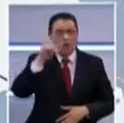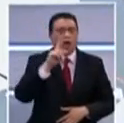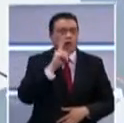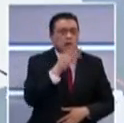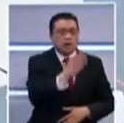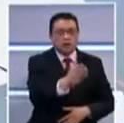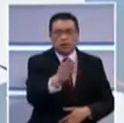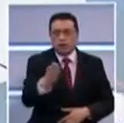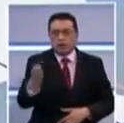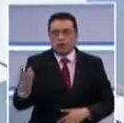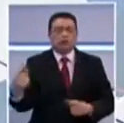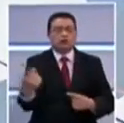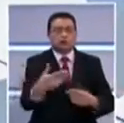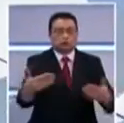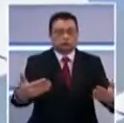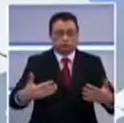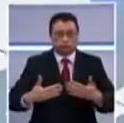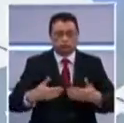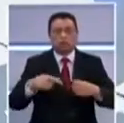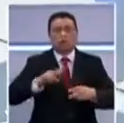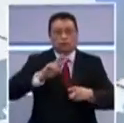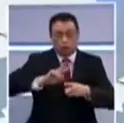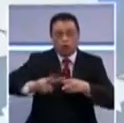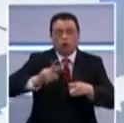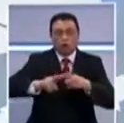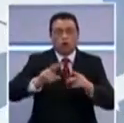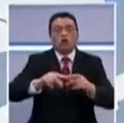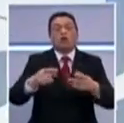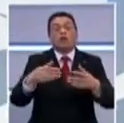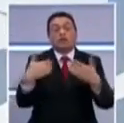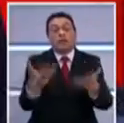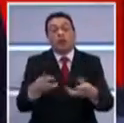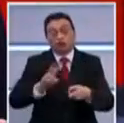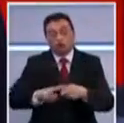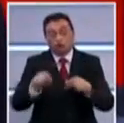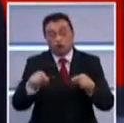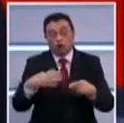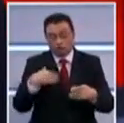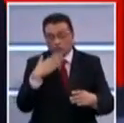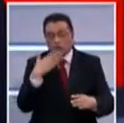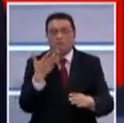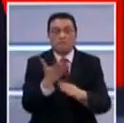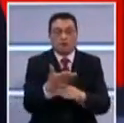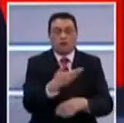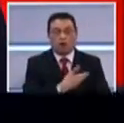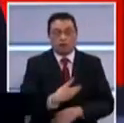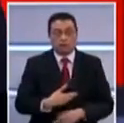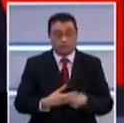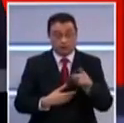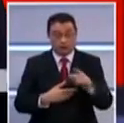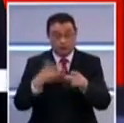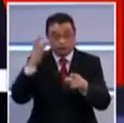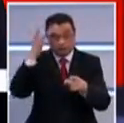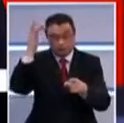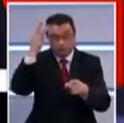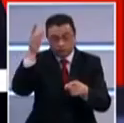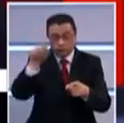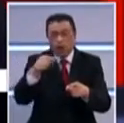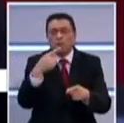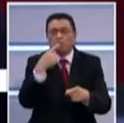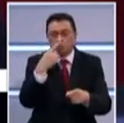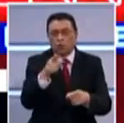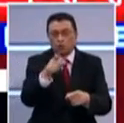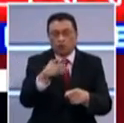de ésta de construir las soluciones que nosotros hemos planteado como goya y son las personas más expertas le pregunto porque